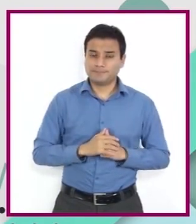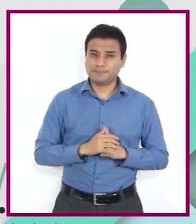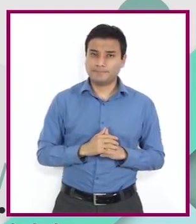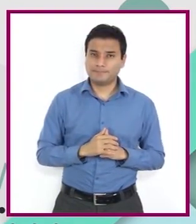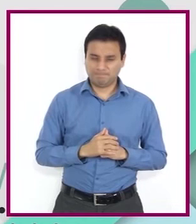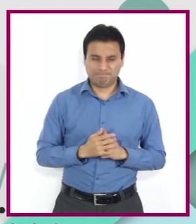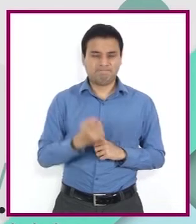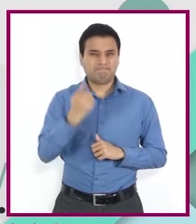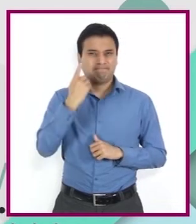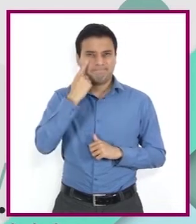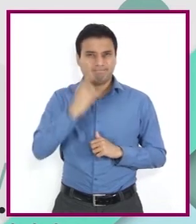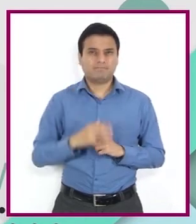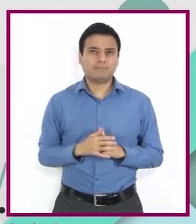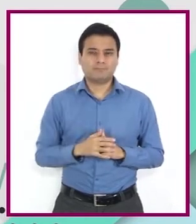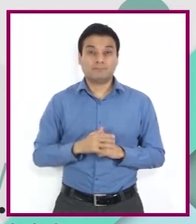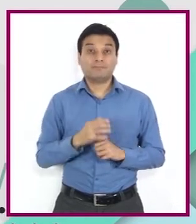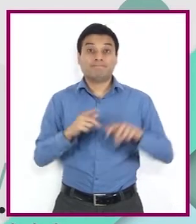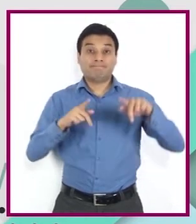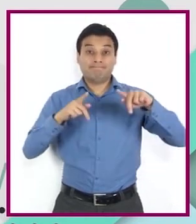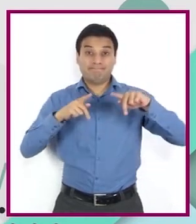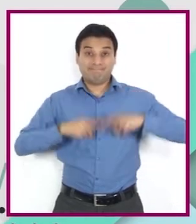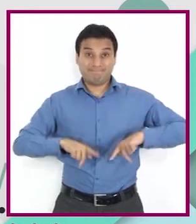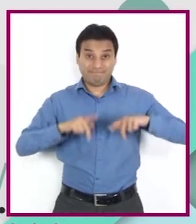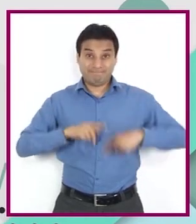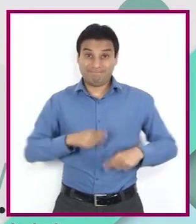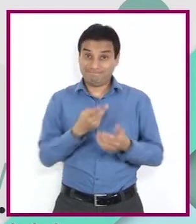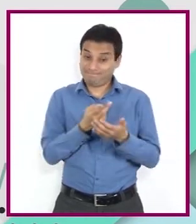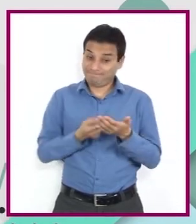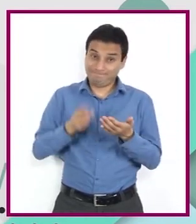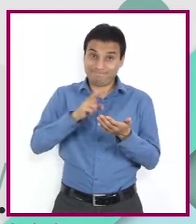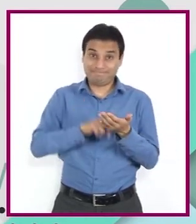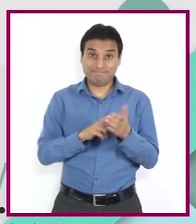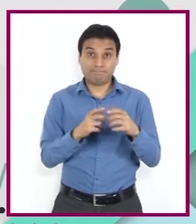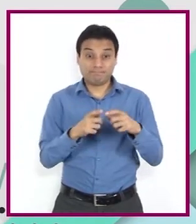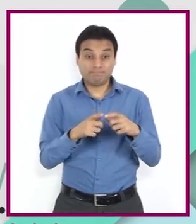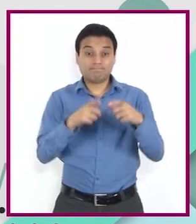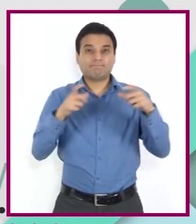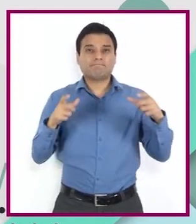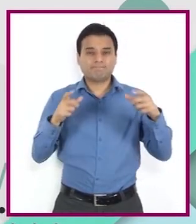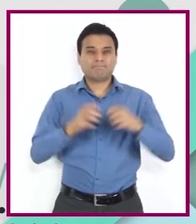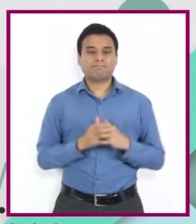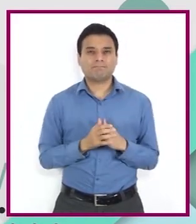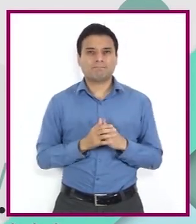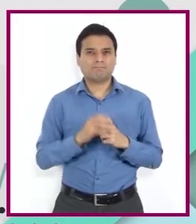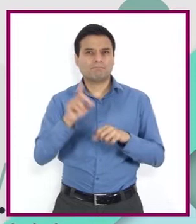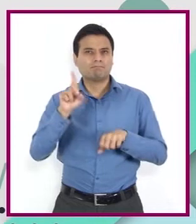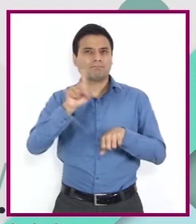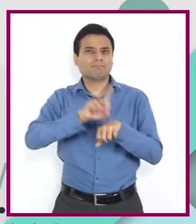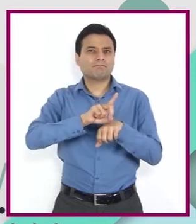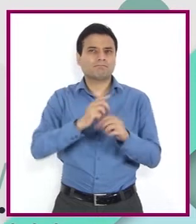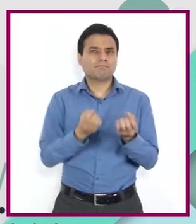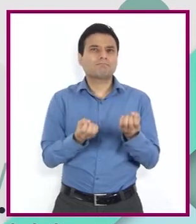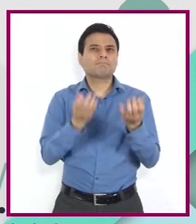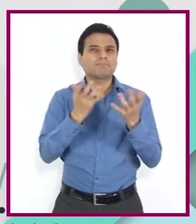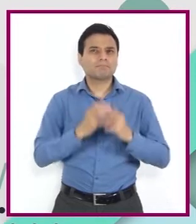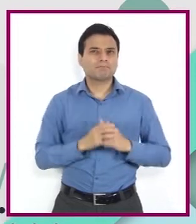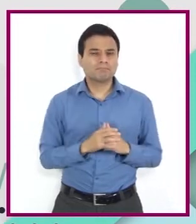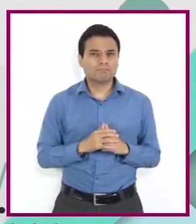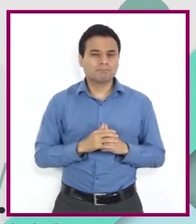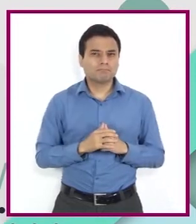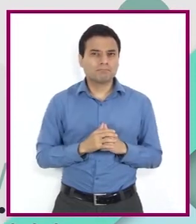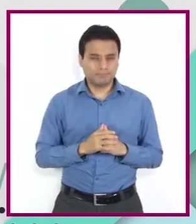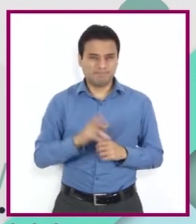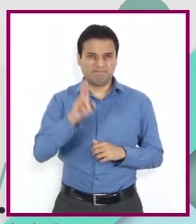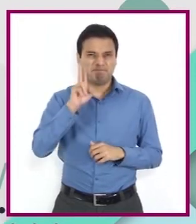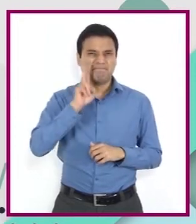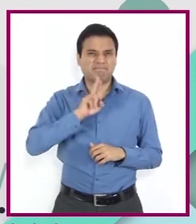si duplicamos el número de obreros de la pregunta anterior, ¿el número de días para elaborar el producto también se duplica? Tomen un